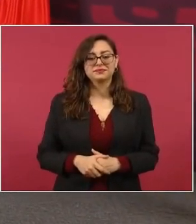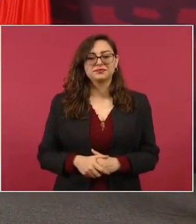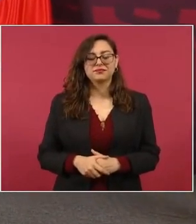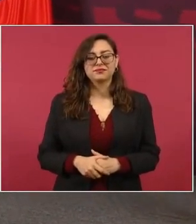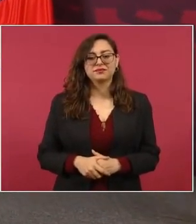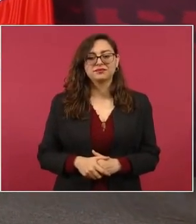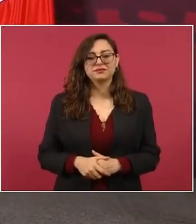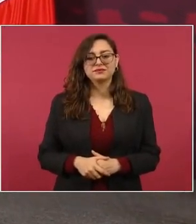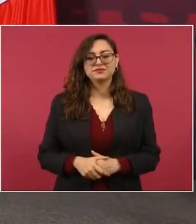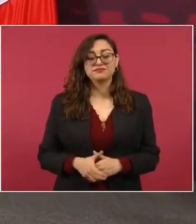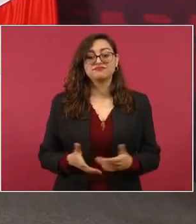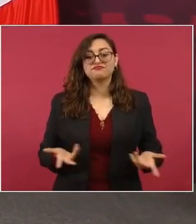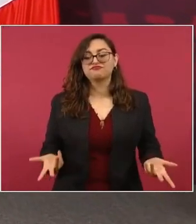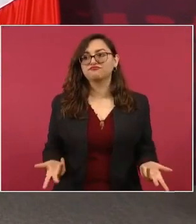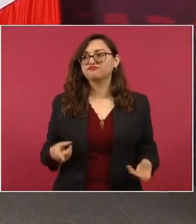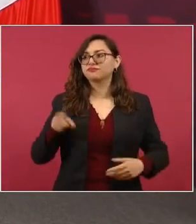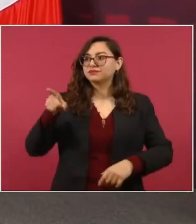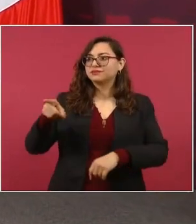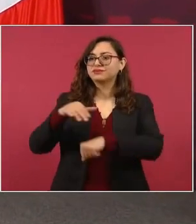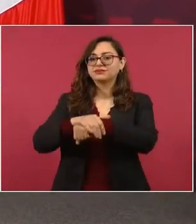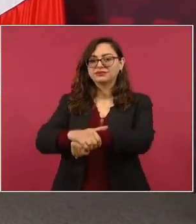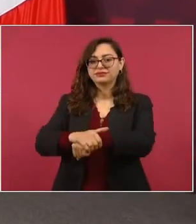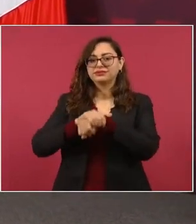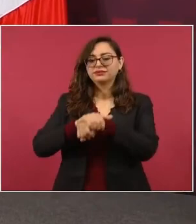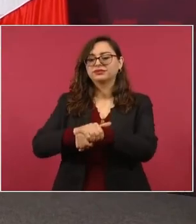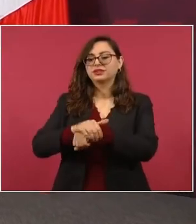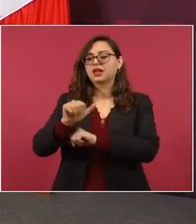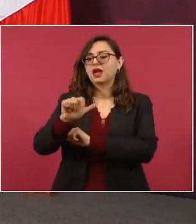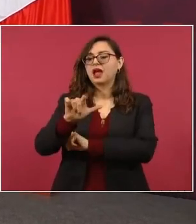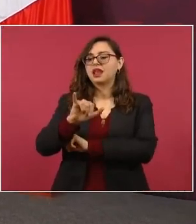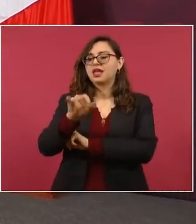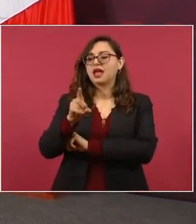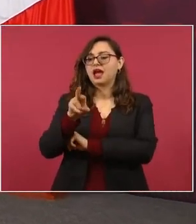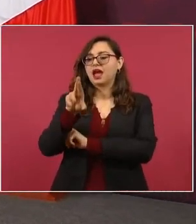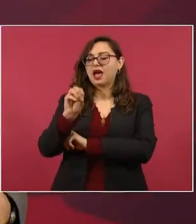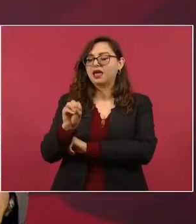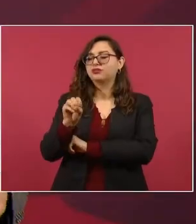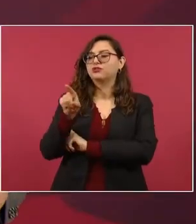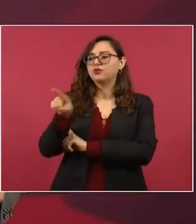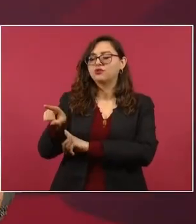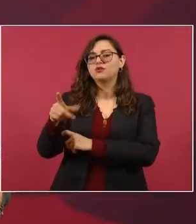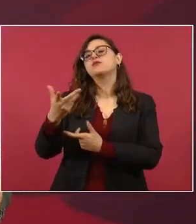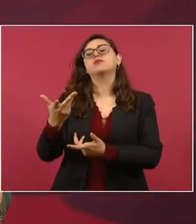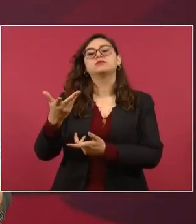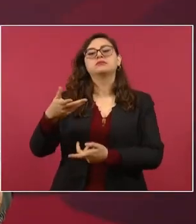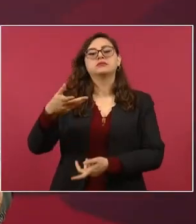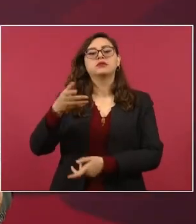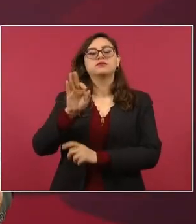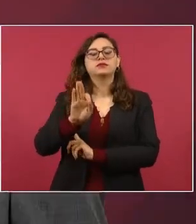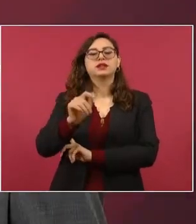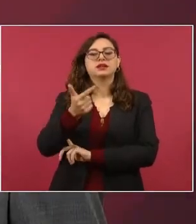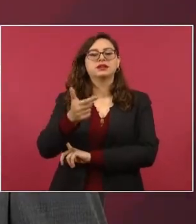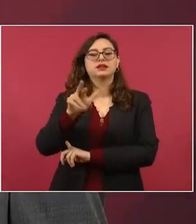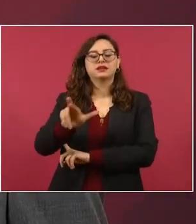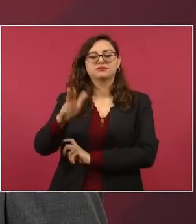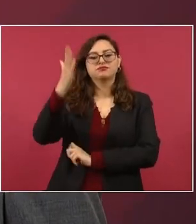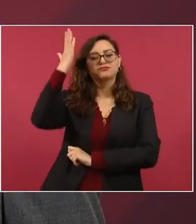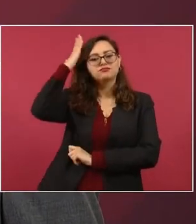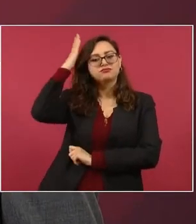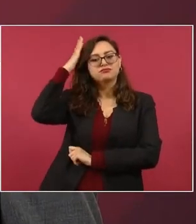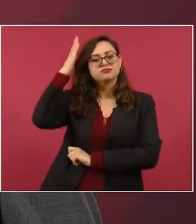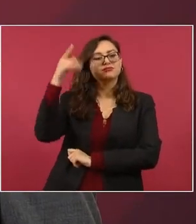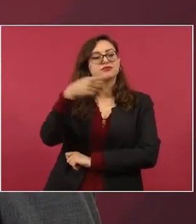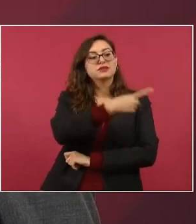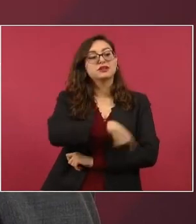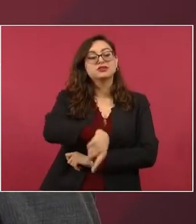dieron por muerto a nuestro amigo, que le deseamos que se recupere pronto, Alejandro Hertz.